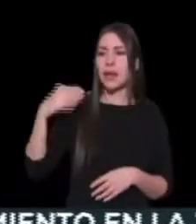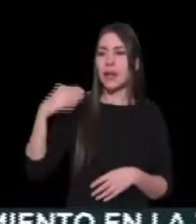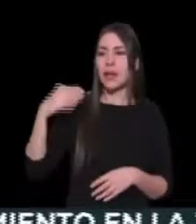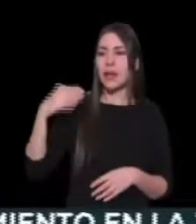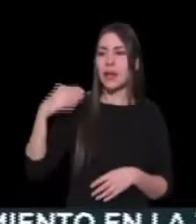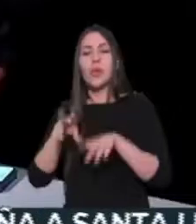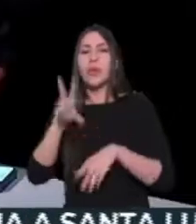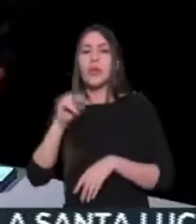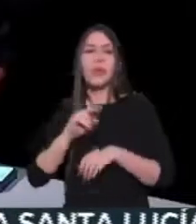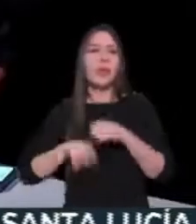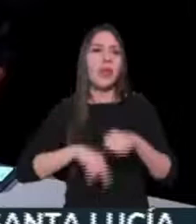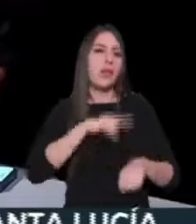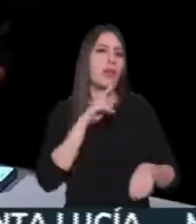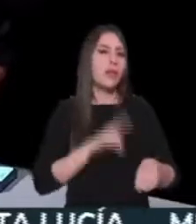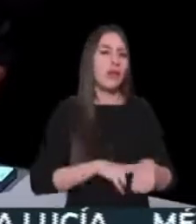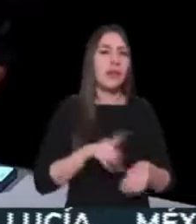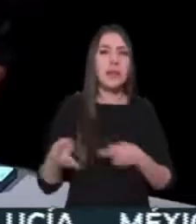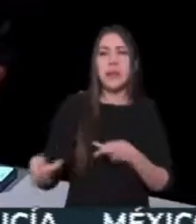bien organizado.